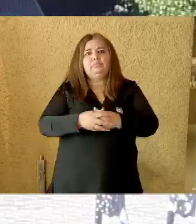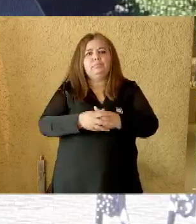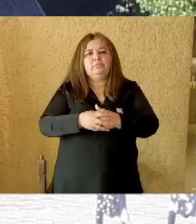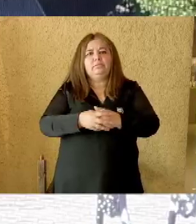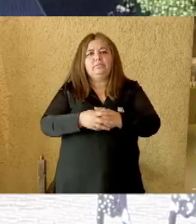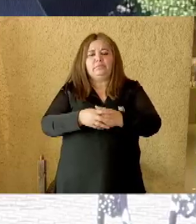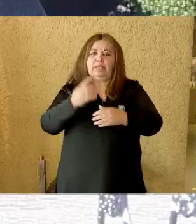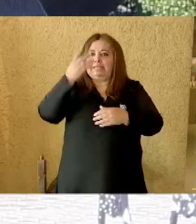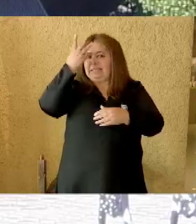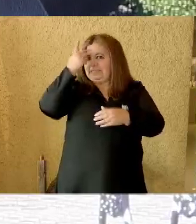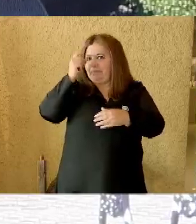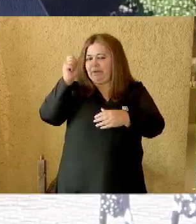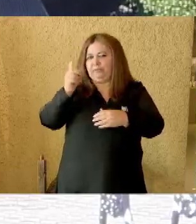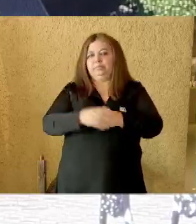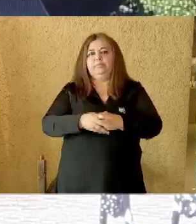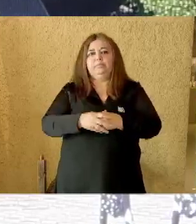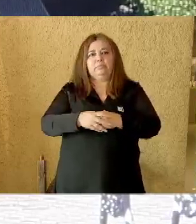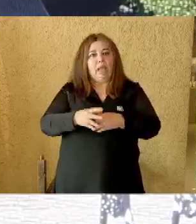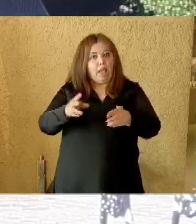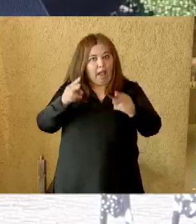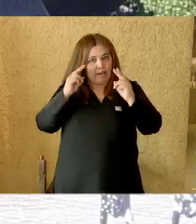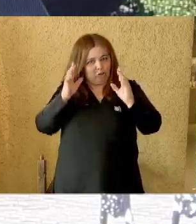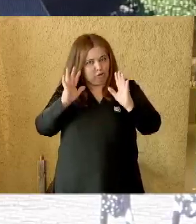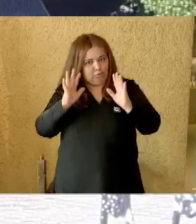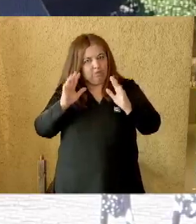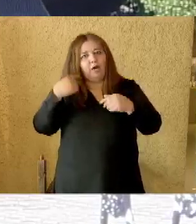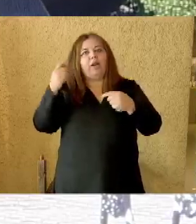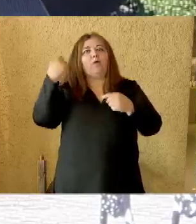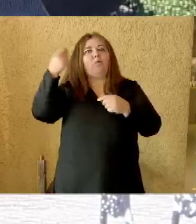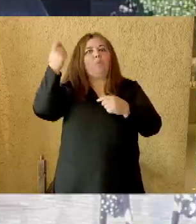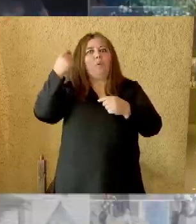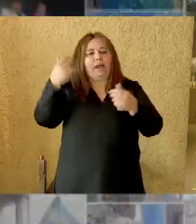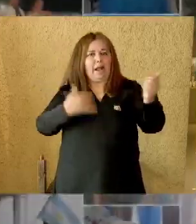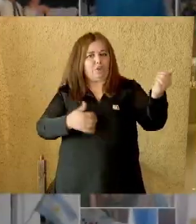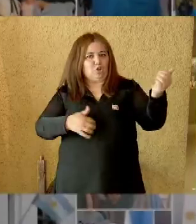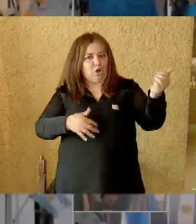a ver músicos y atención porque se viene Tonada, Cueca y Gato.